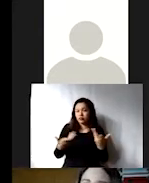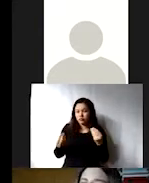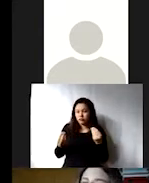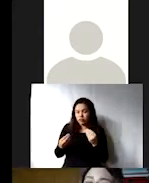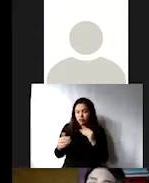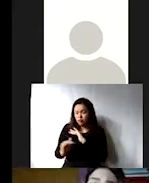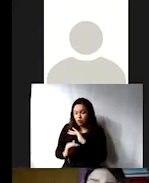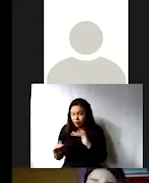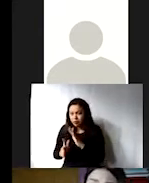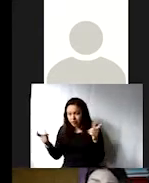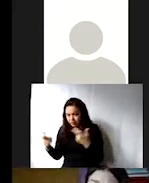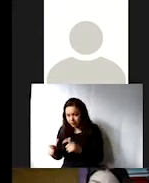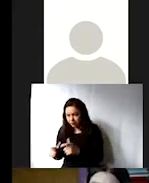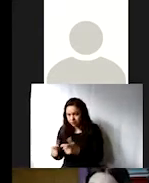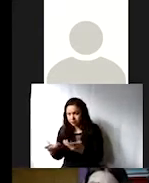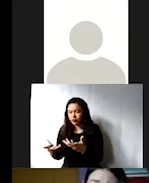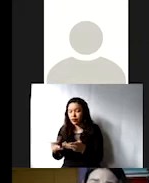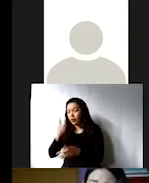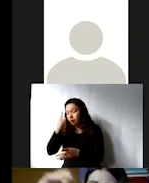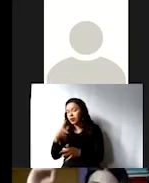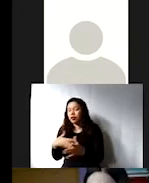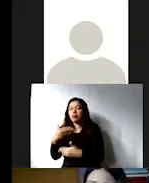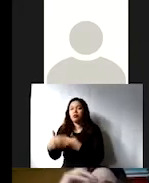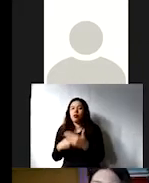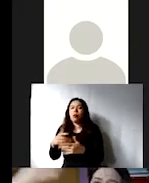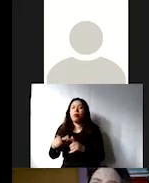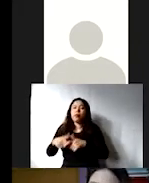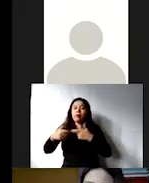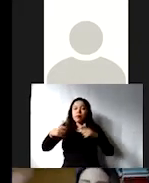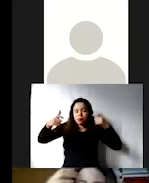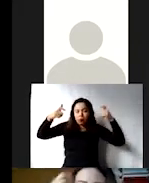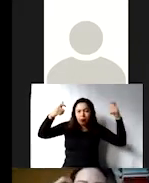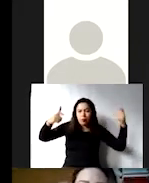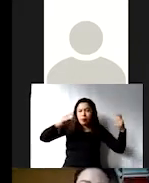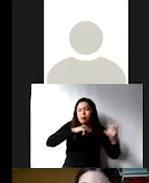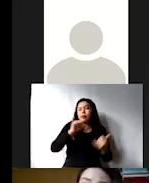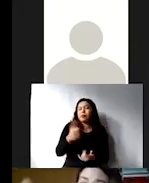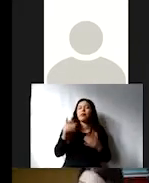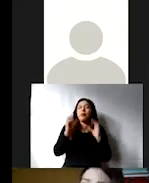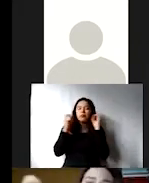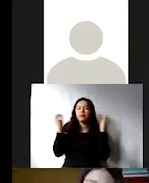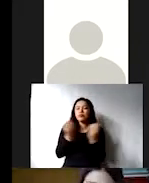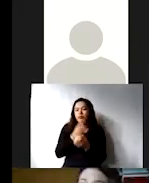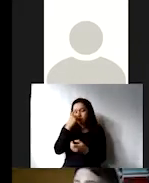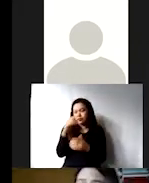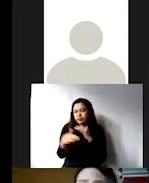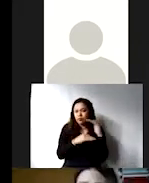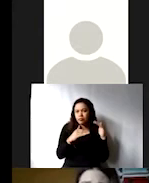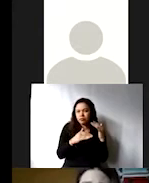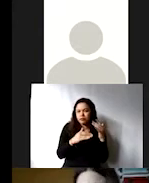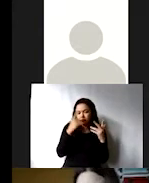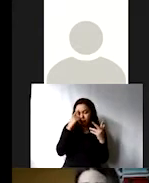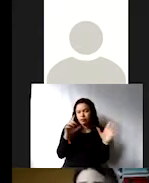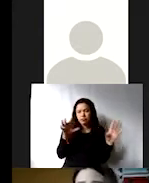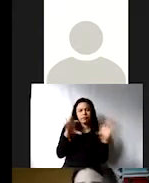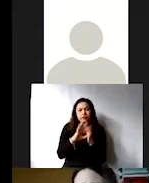ese trabajo que se hace muy, muy, muy de base, a lo mejor a un proceso global donde también hay otras organizaciones de